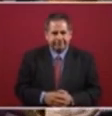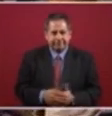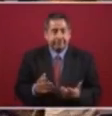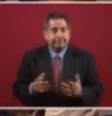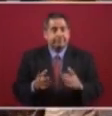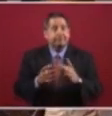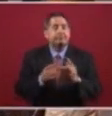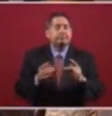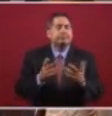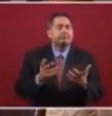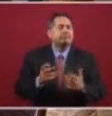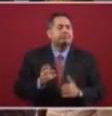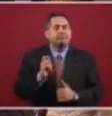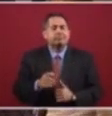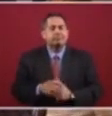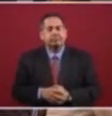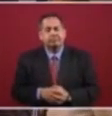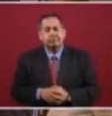dijeron